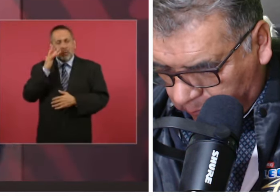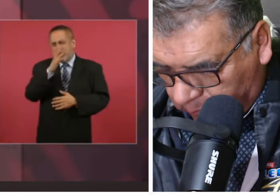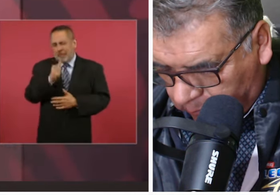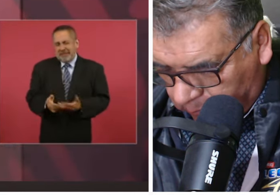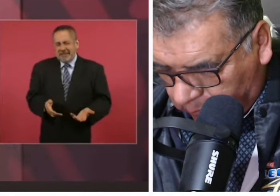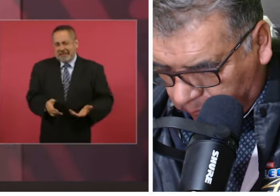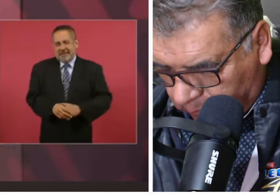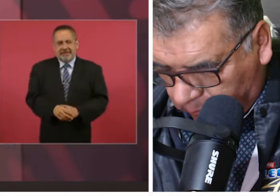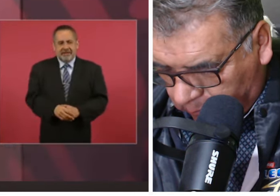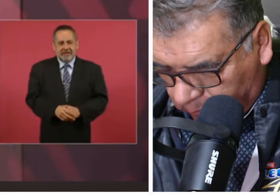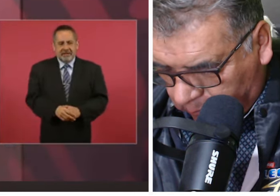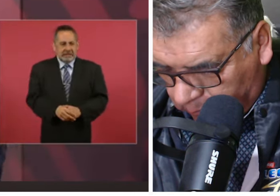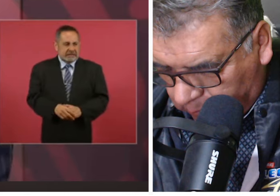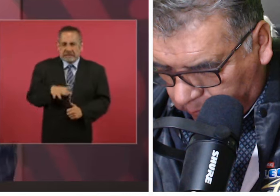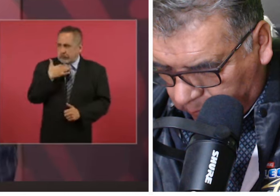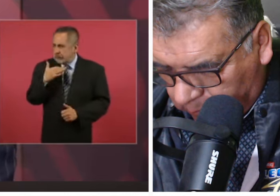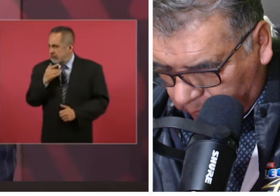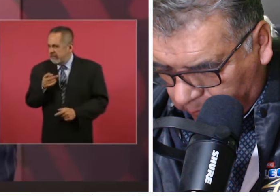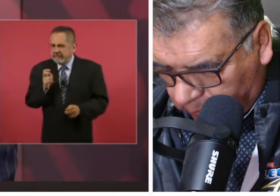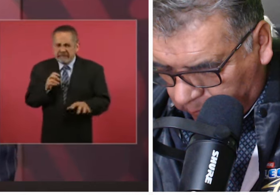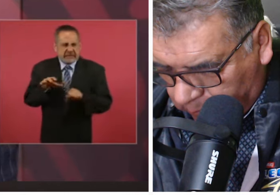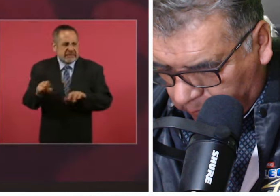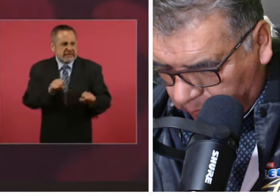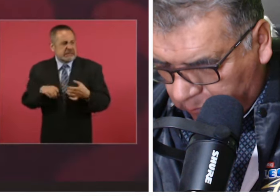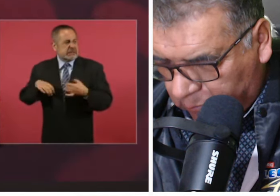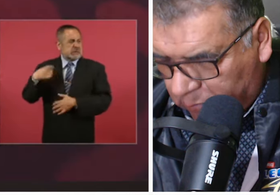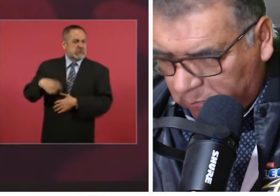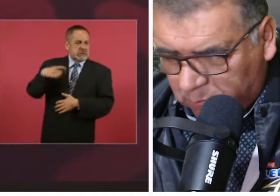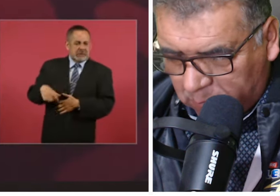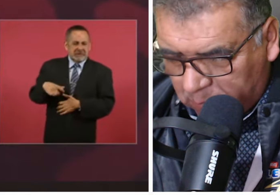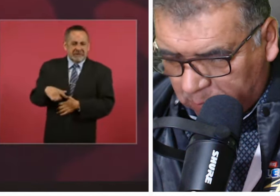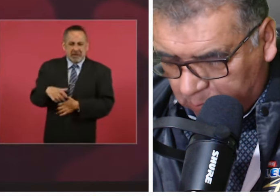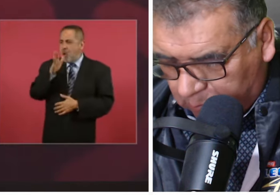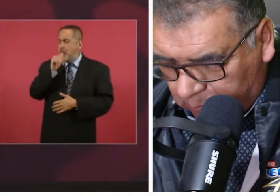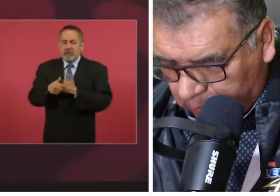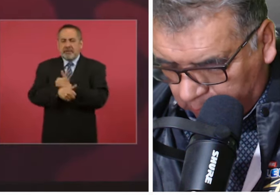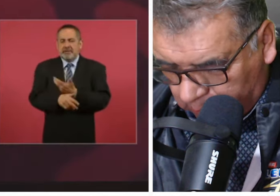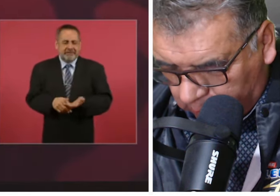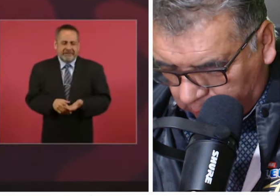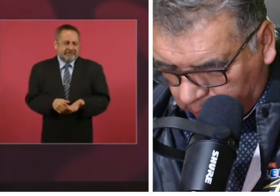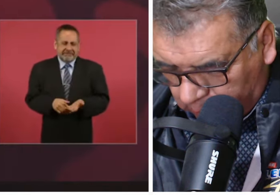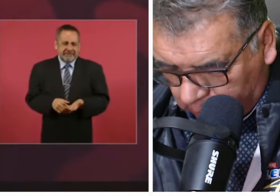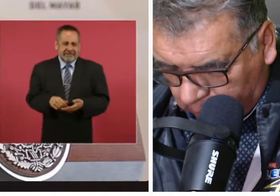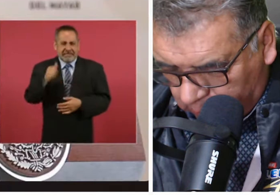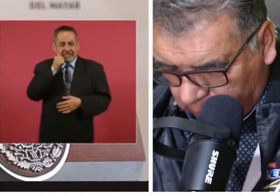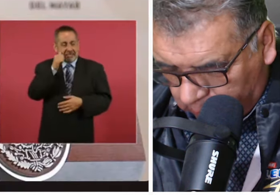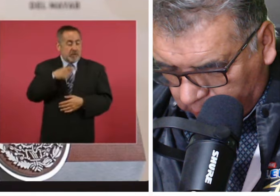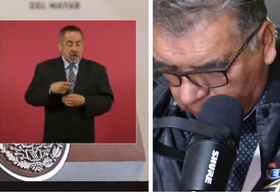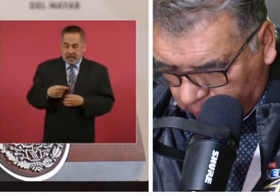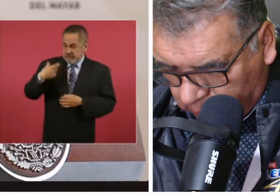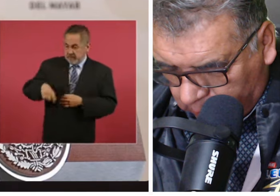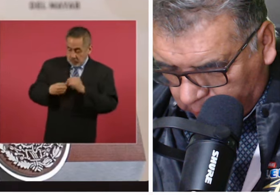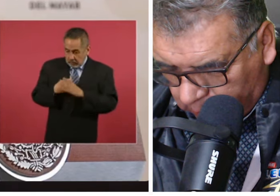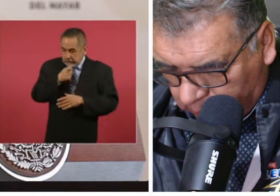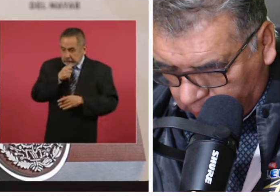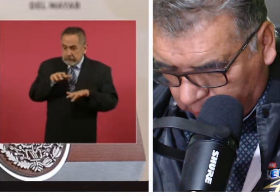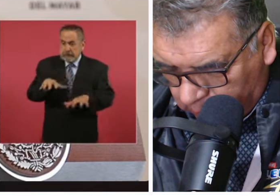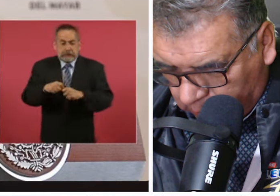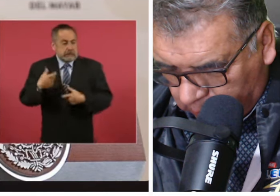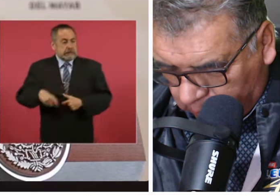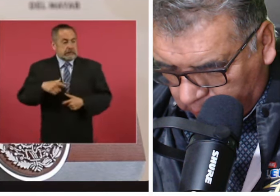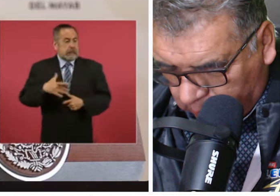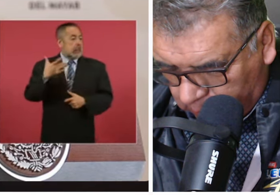Y más cuando es mala vida, porque el nuevo rico es fantoche.